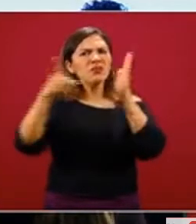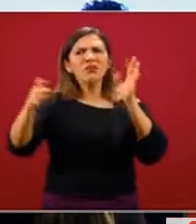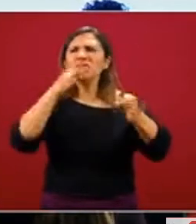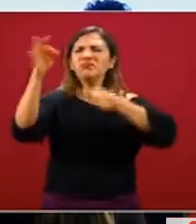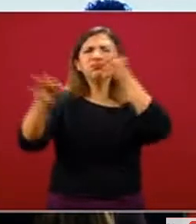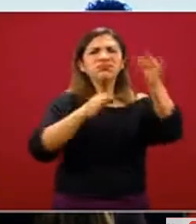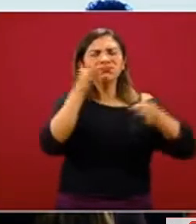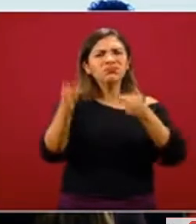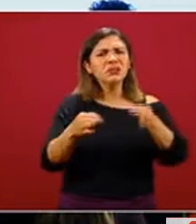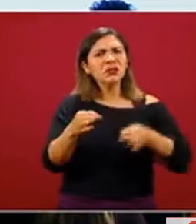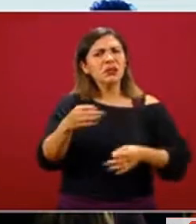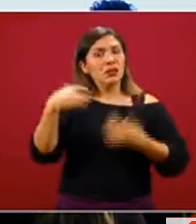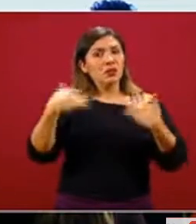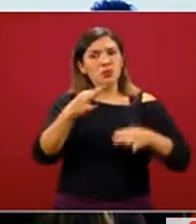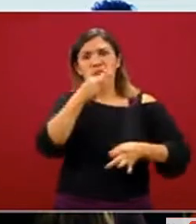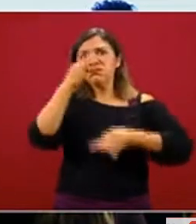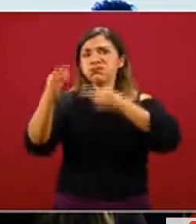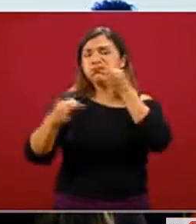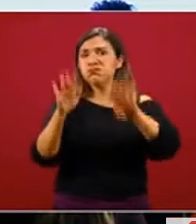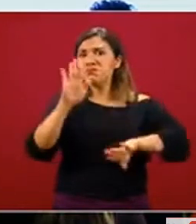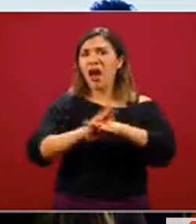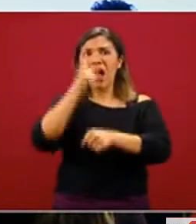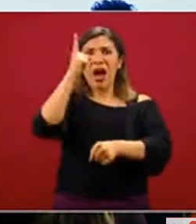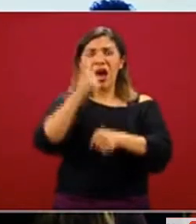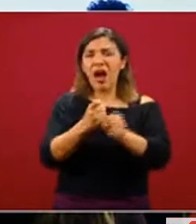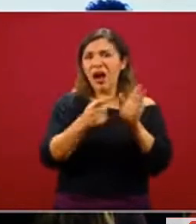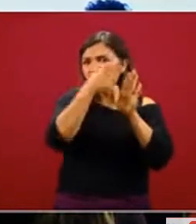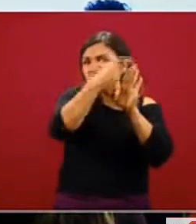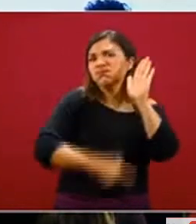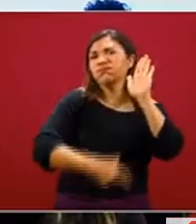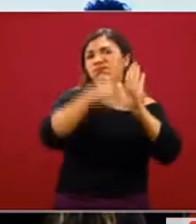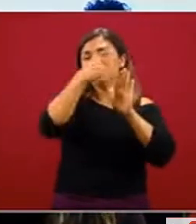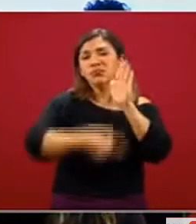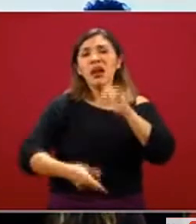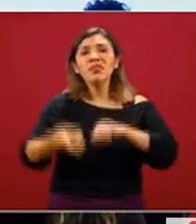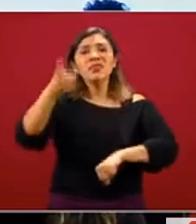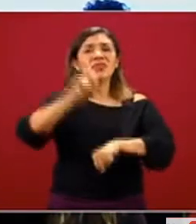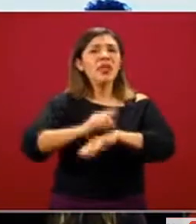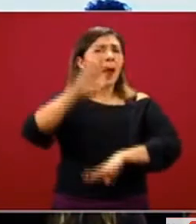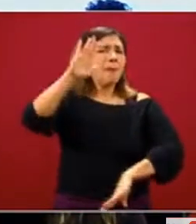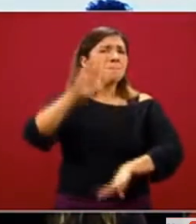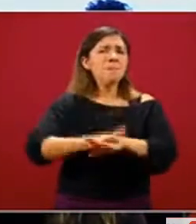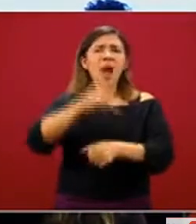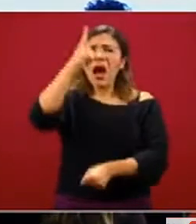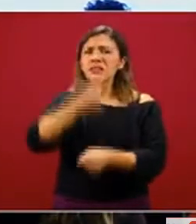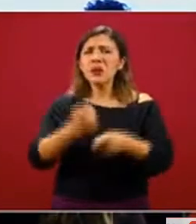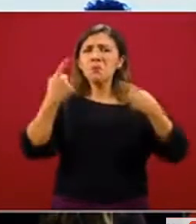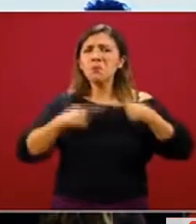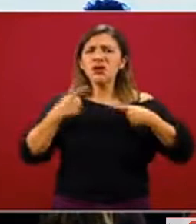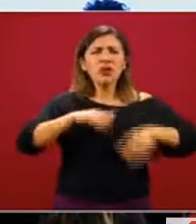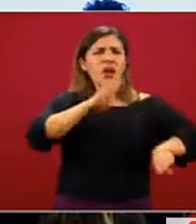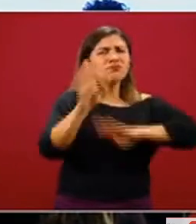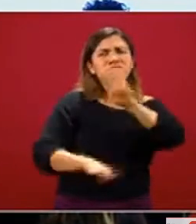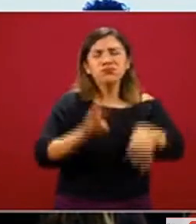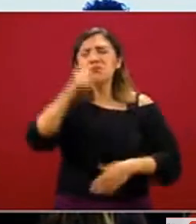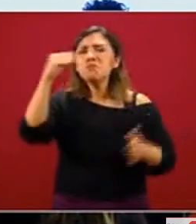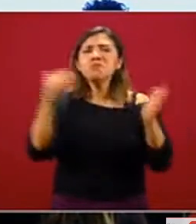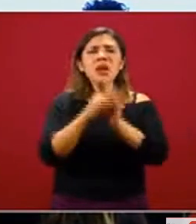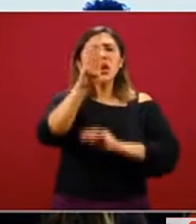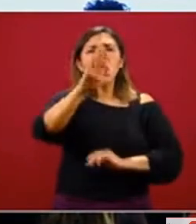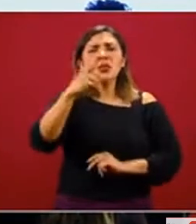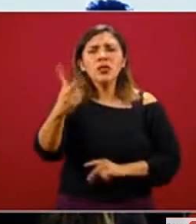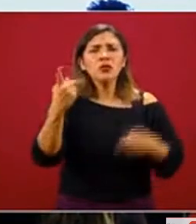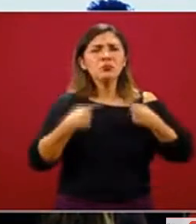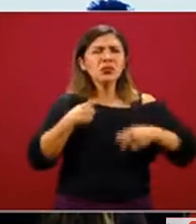nacional destacando en sus primeras planas el día de la mayor número de muertes, 1092